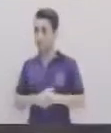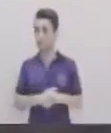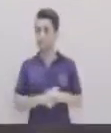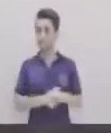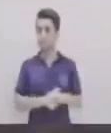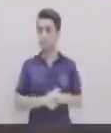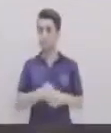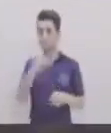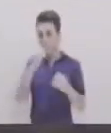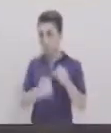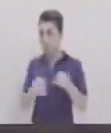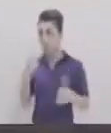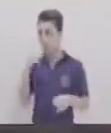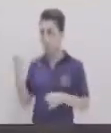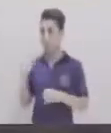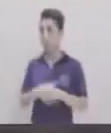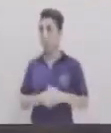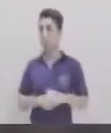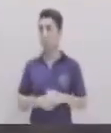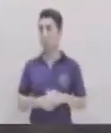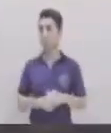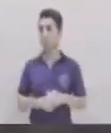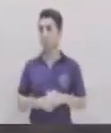Y último,